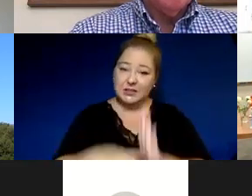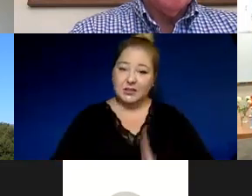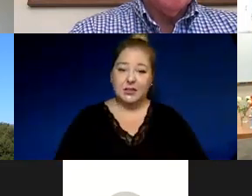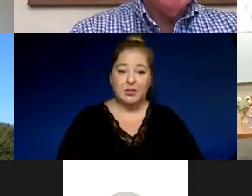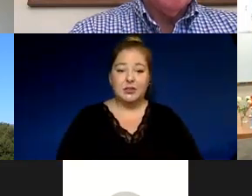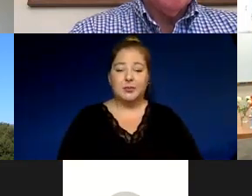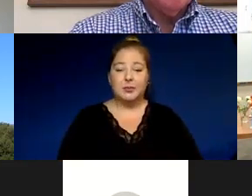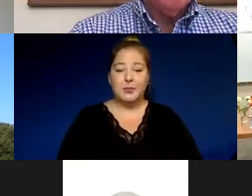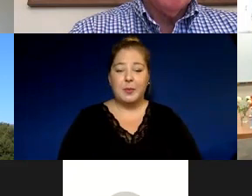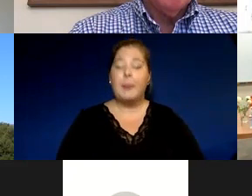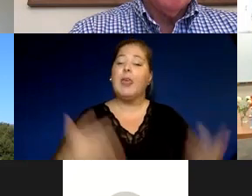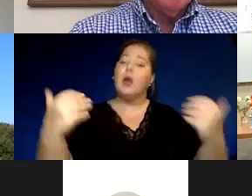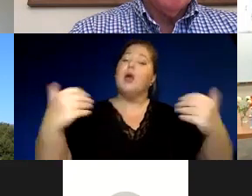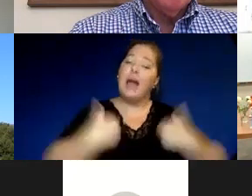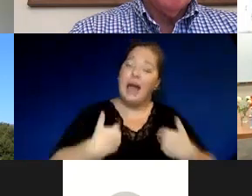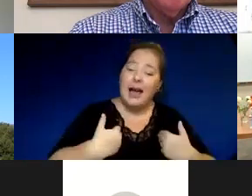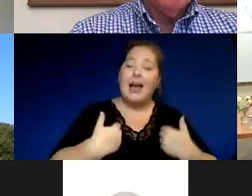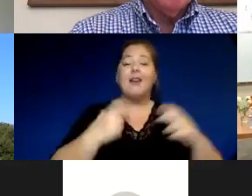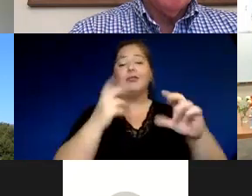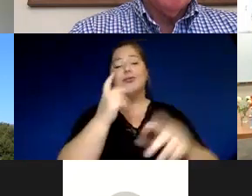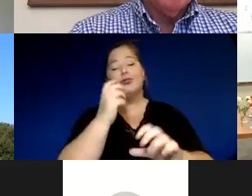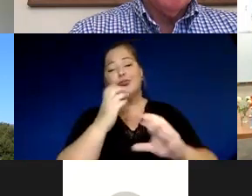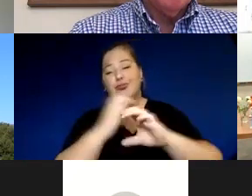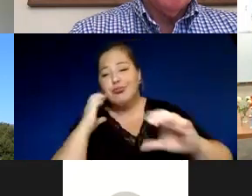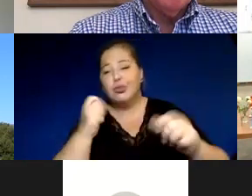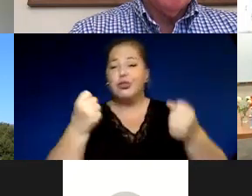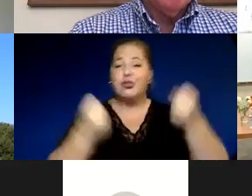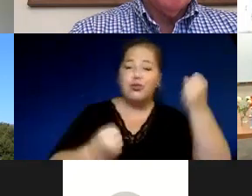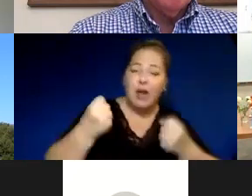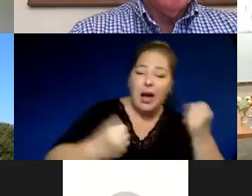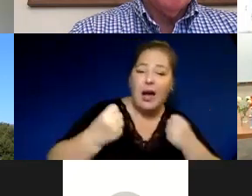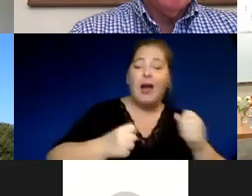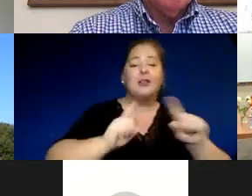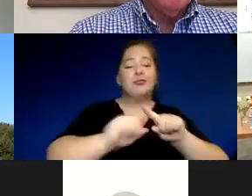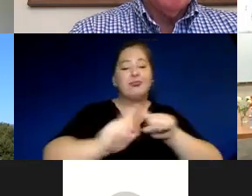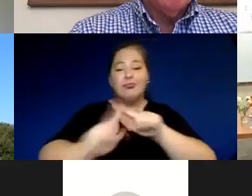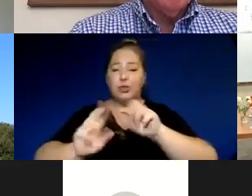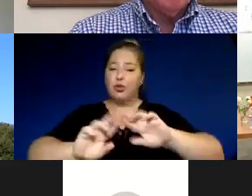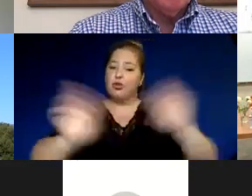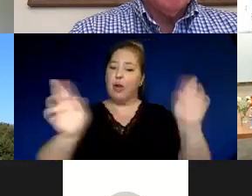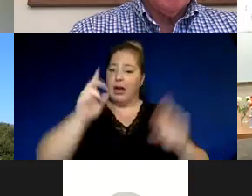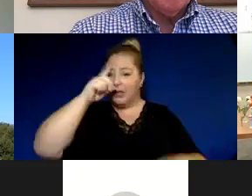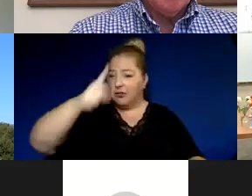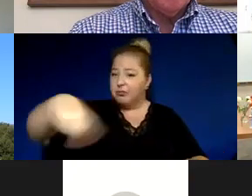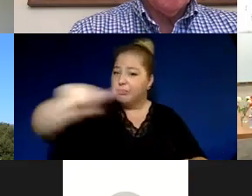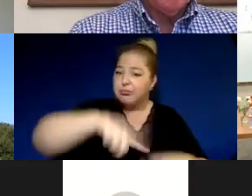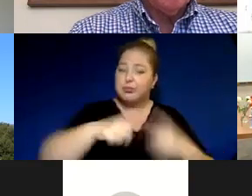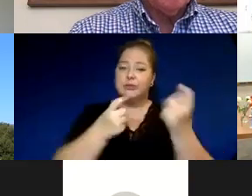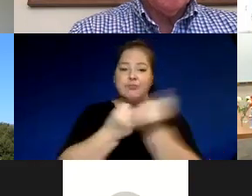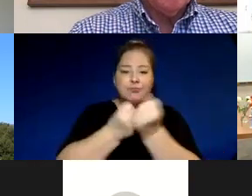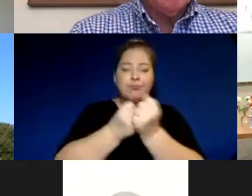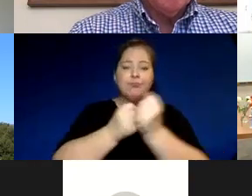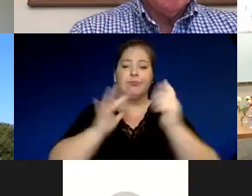las actividades listas ahí de respuesta y poder contar con más ayuda, más recursos humanos